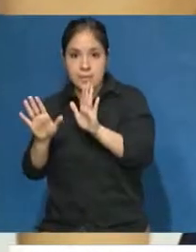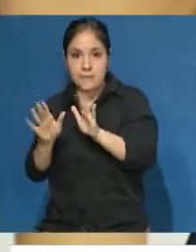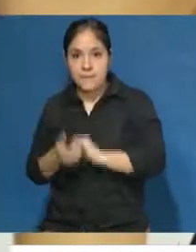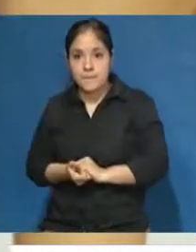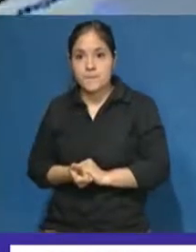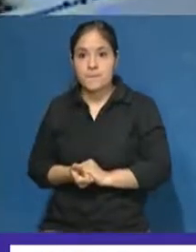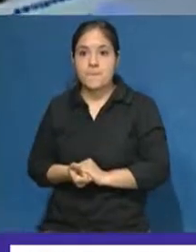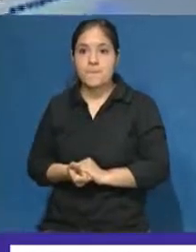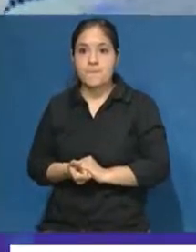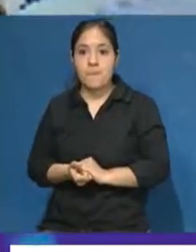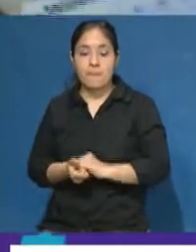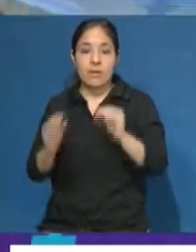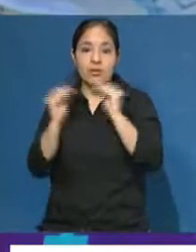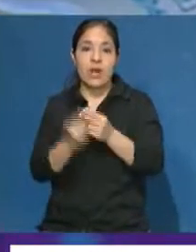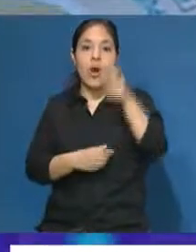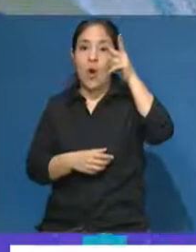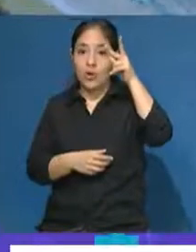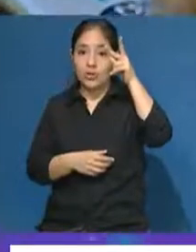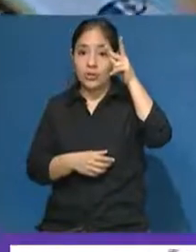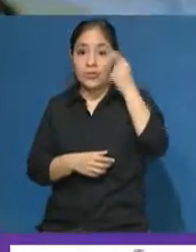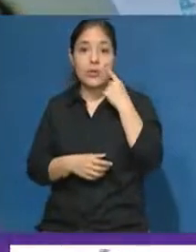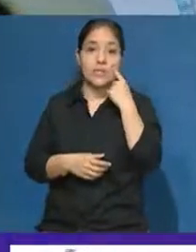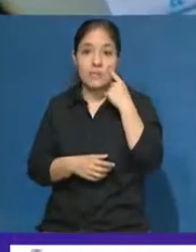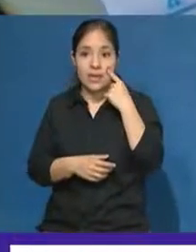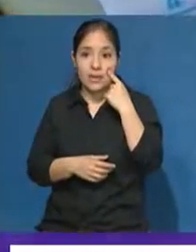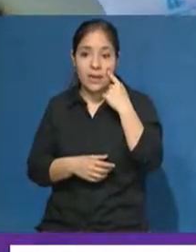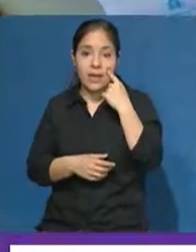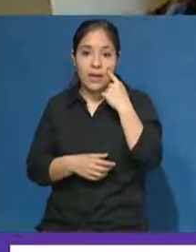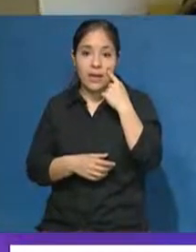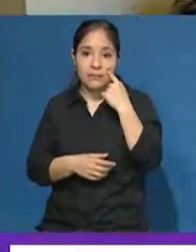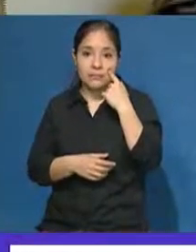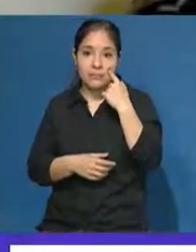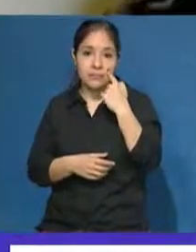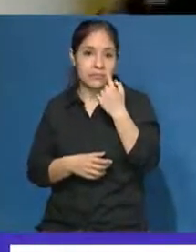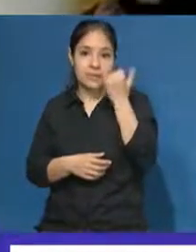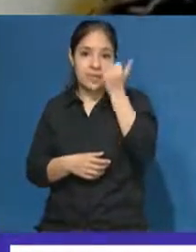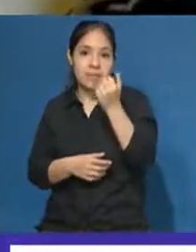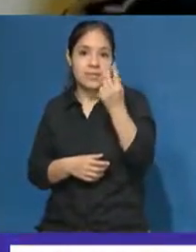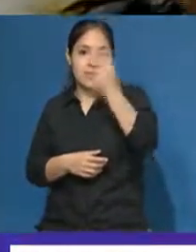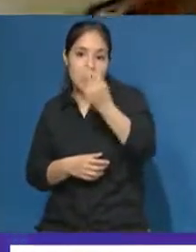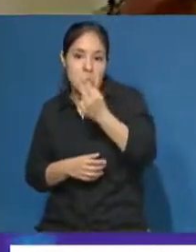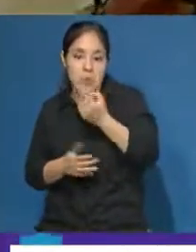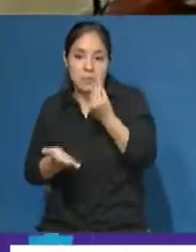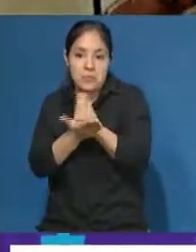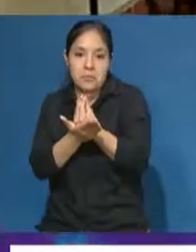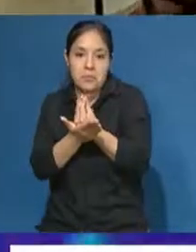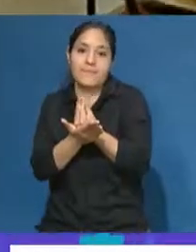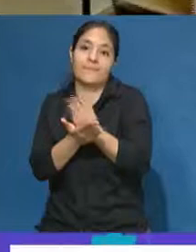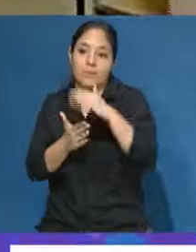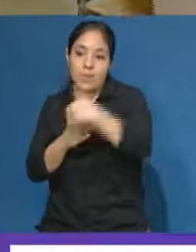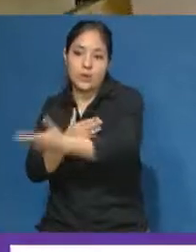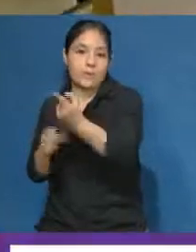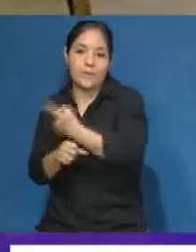los incluye. Y hay 8 municipios que tienen intendentes que son reelectos, ¿no? Varios de ellos dicen que por